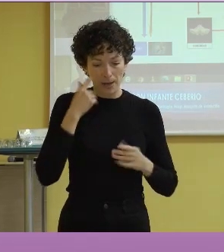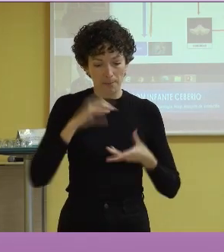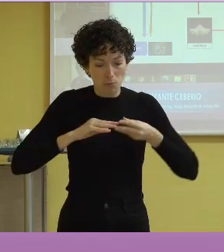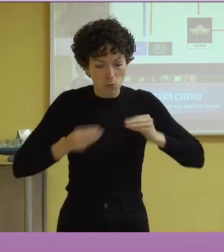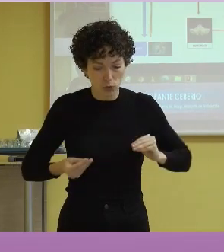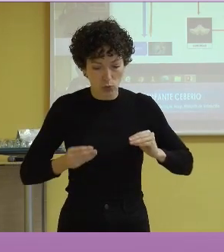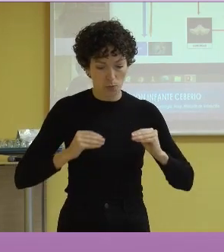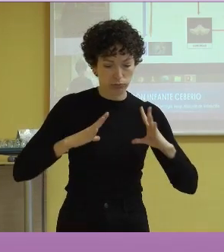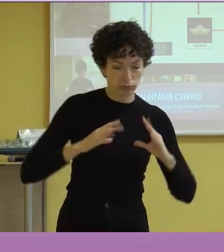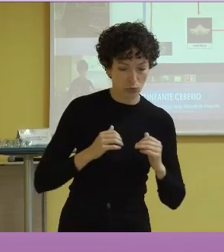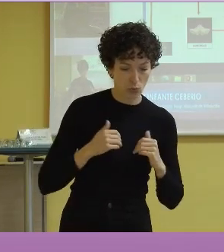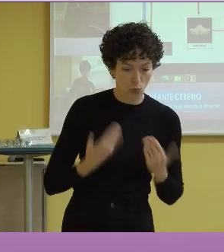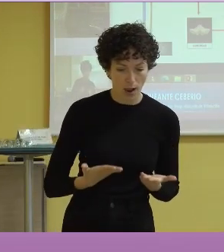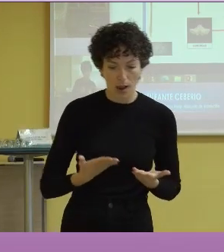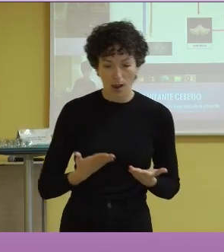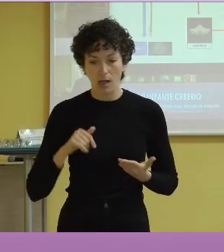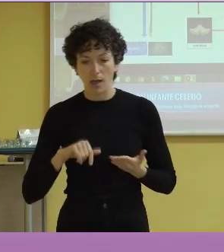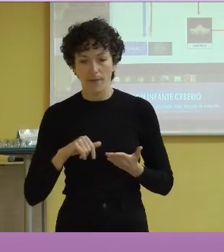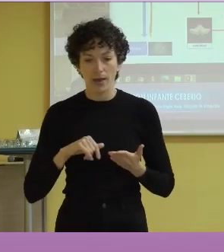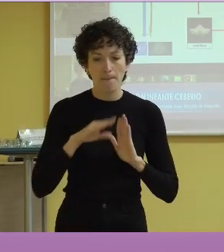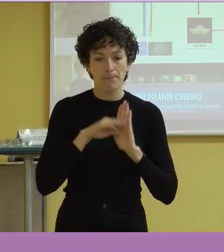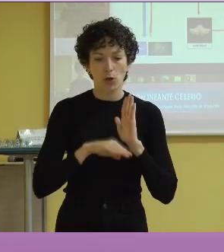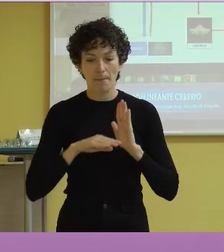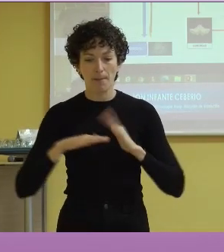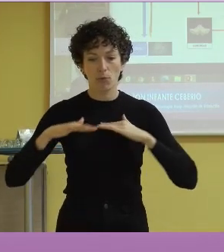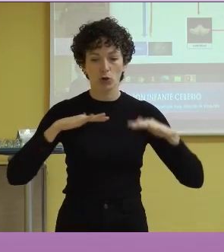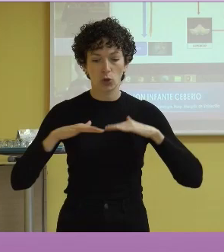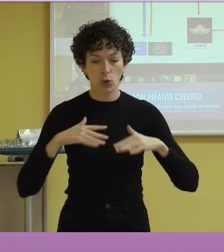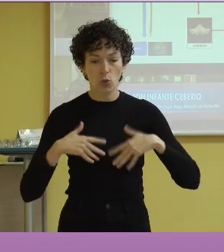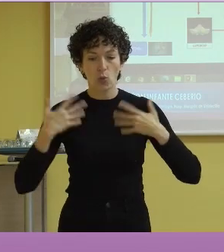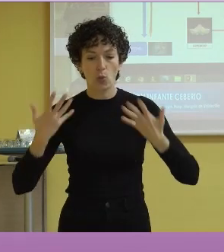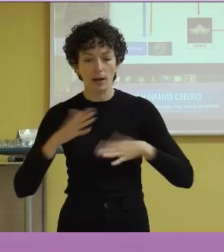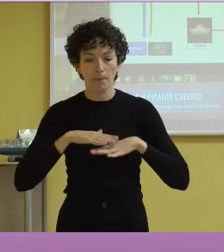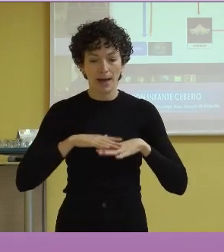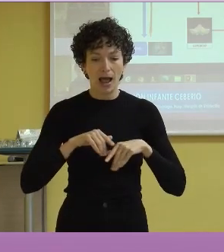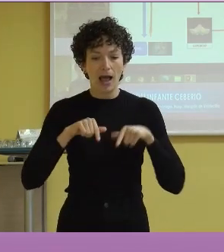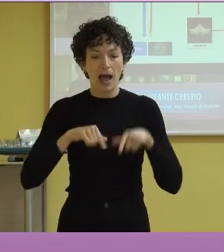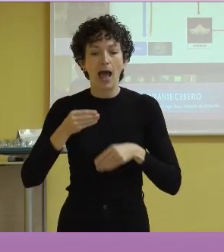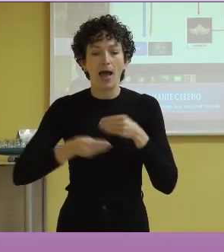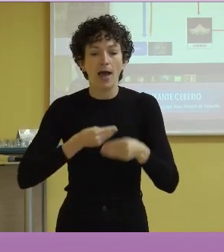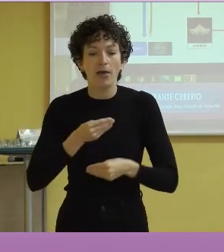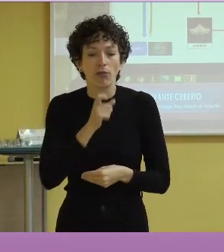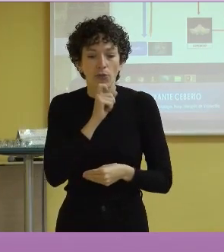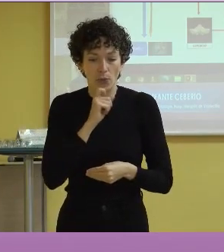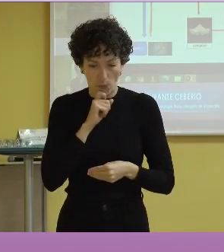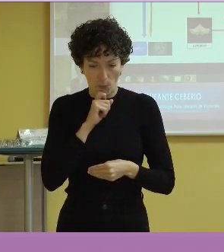músculos se van a activar, qué programa motor hay que ejecutar para llevar a cabo una determinada acción. El cerebelo, por